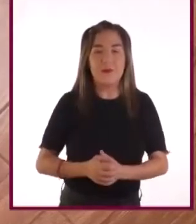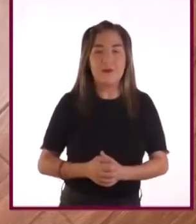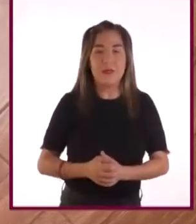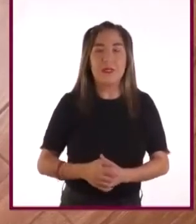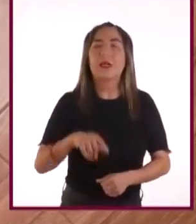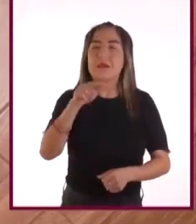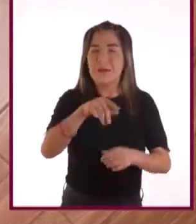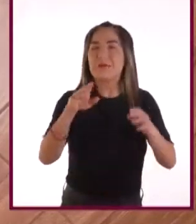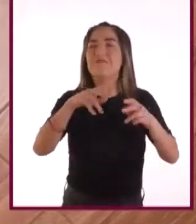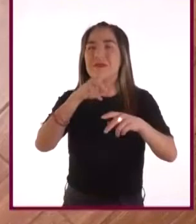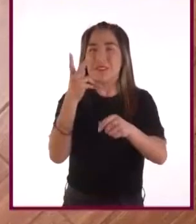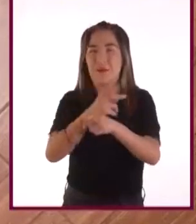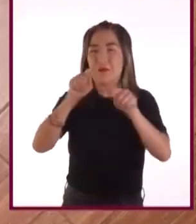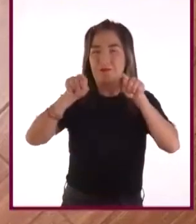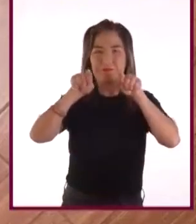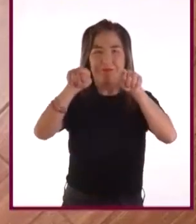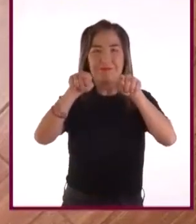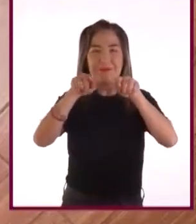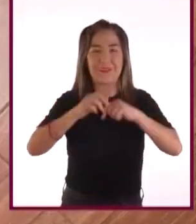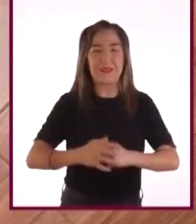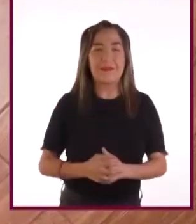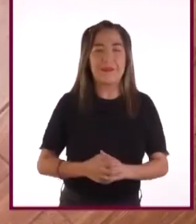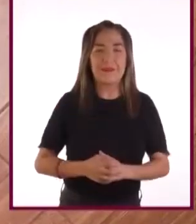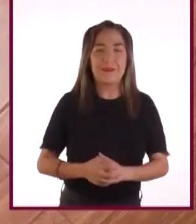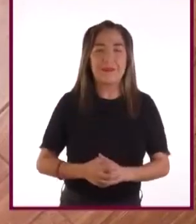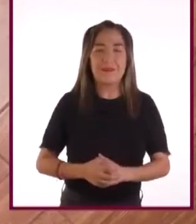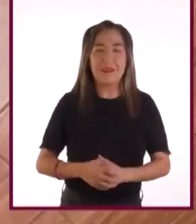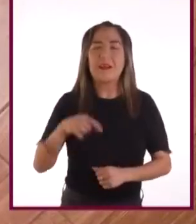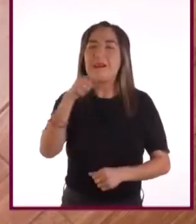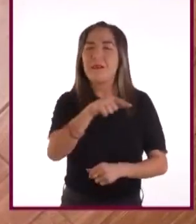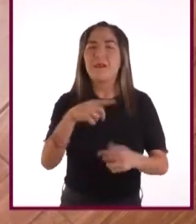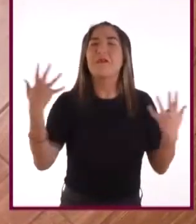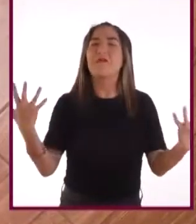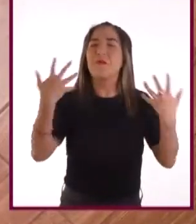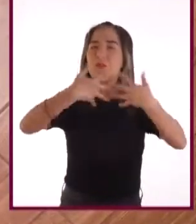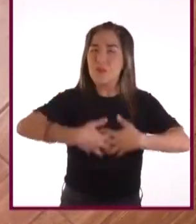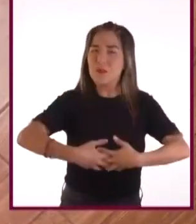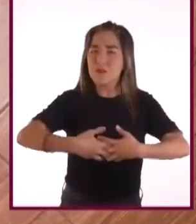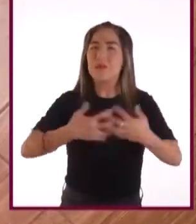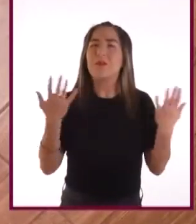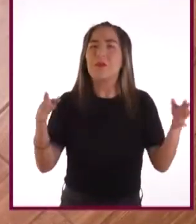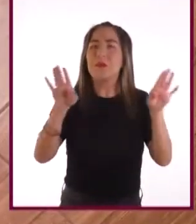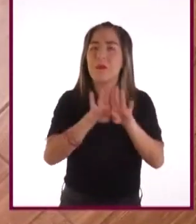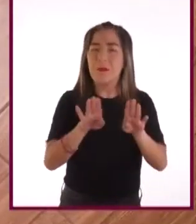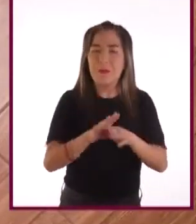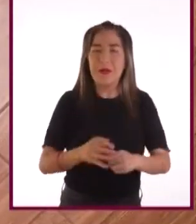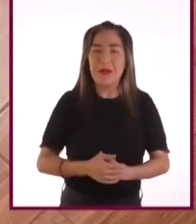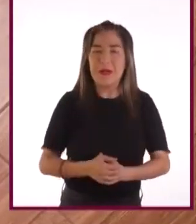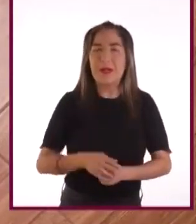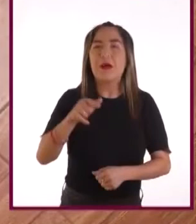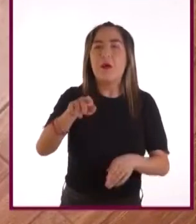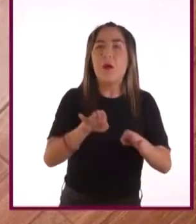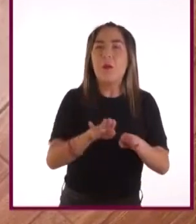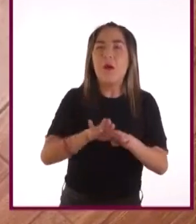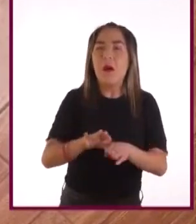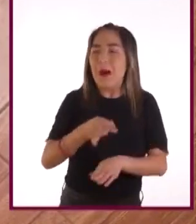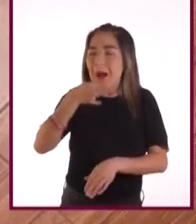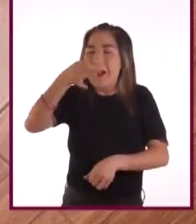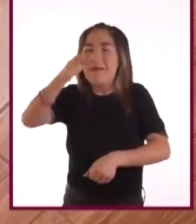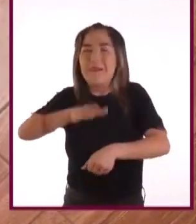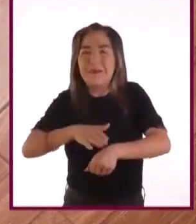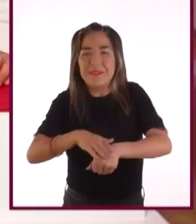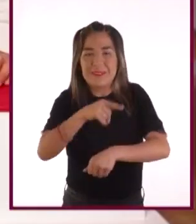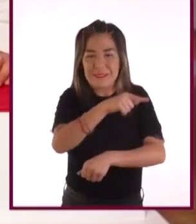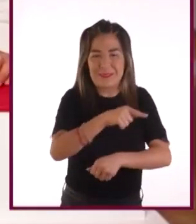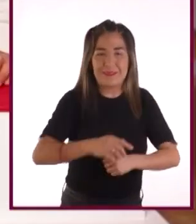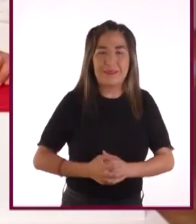lo colocamos en el segundo orificio. En realidad este funcionará como nuestro interruptor.